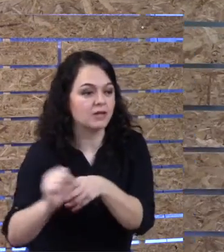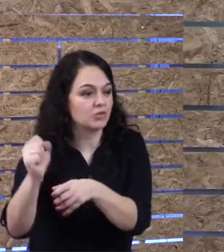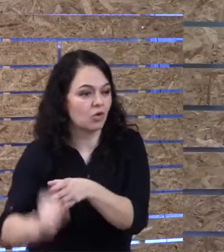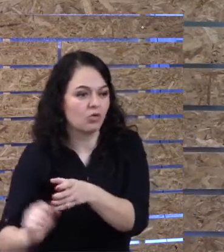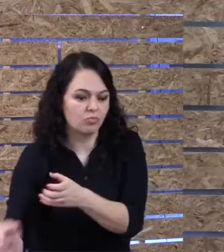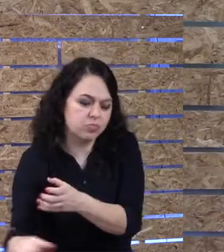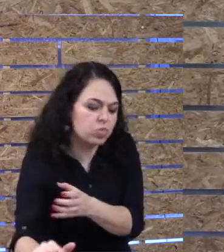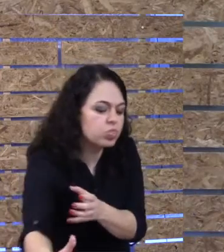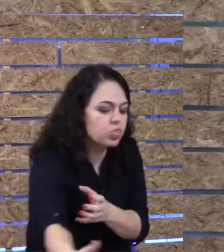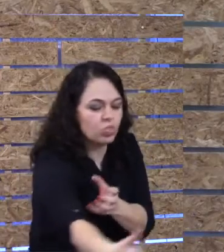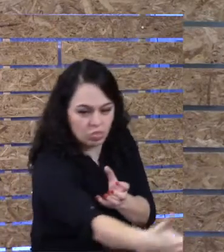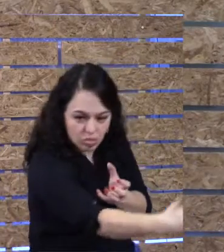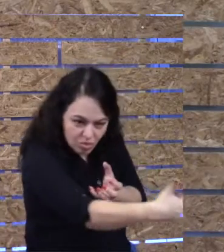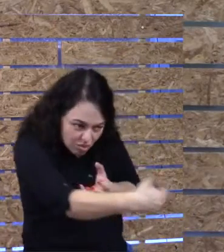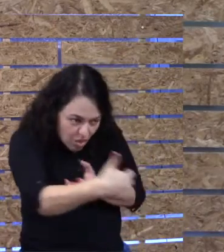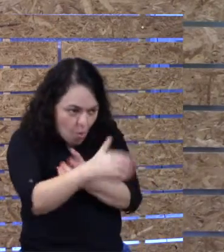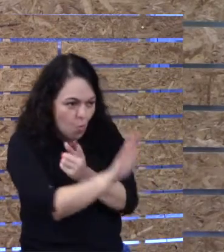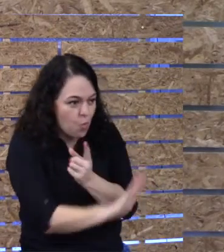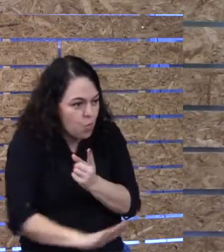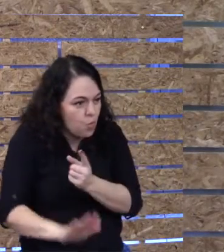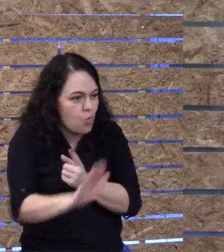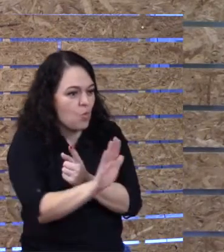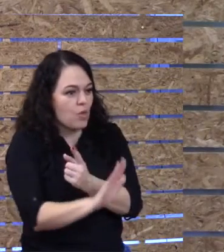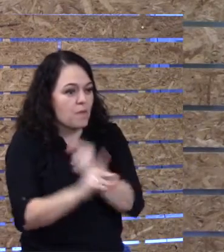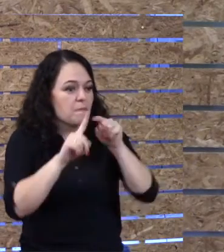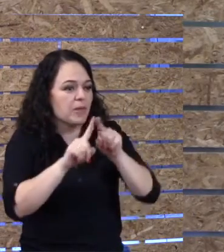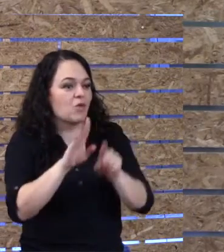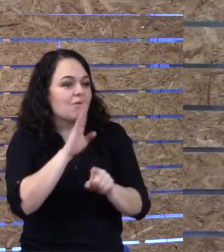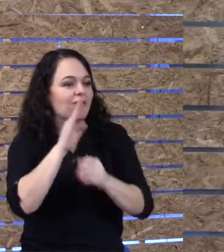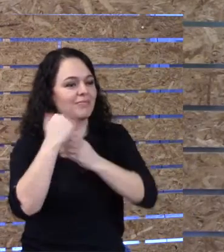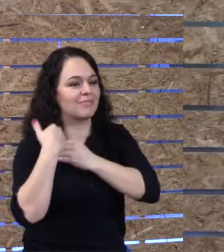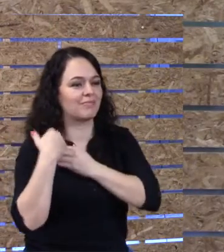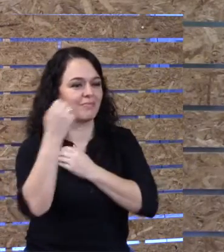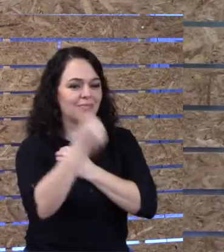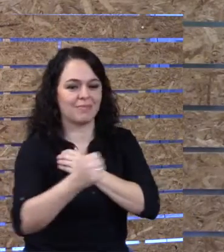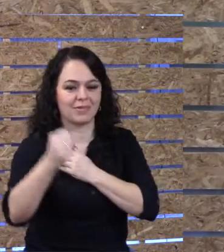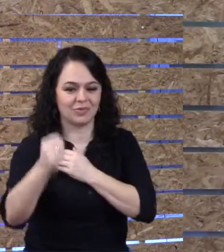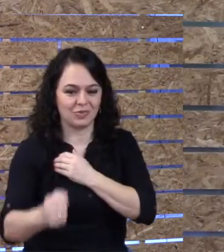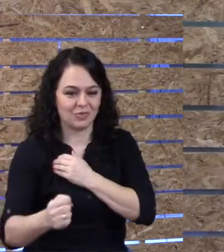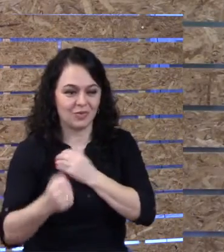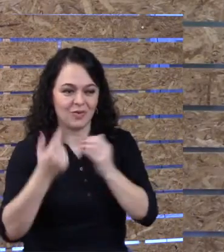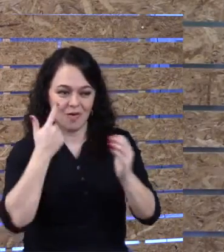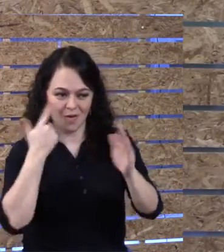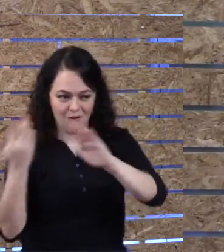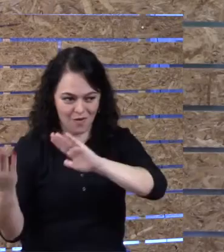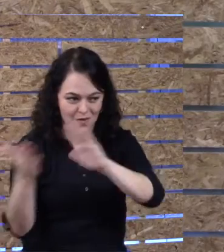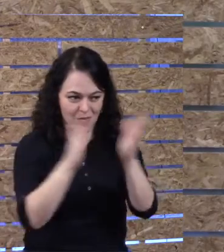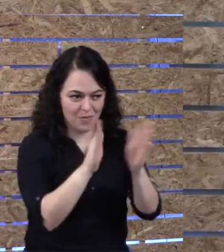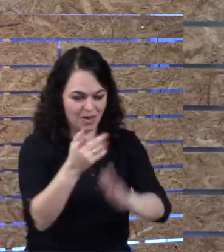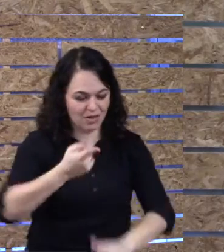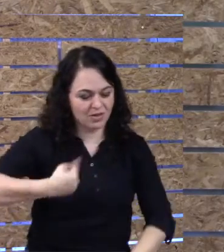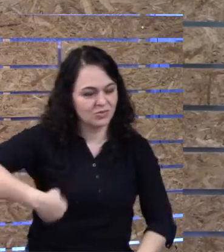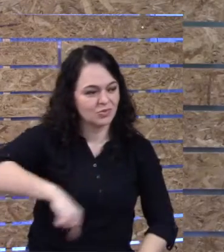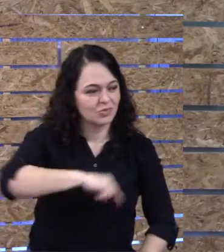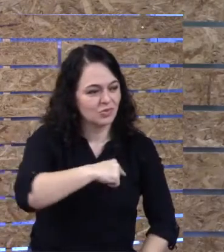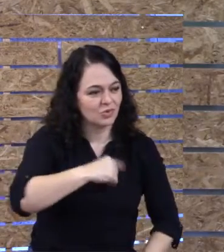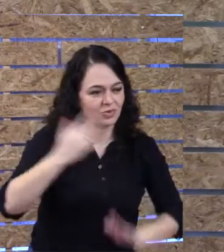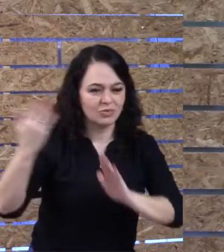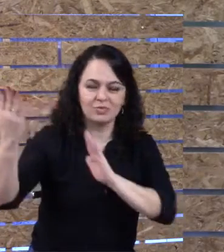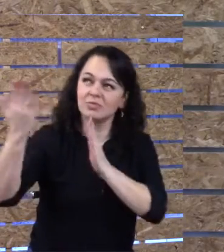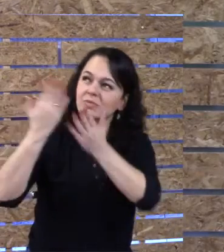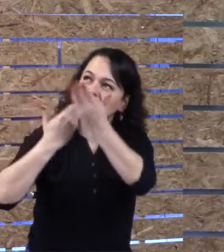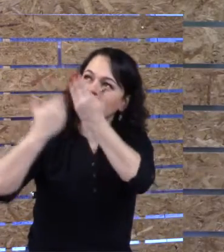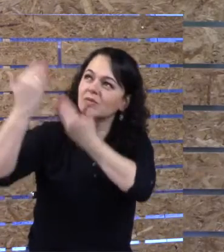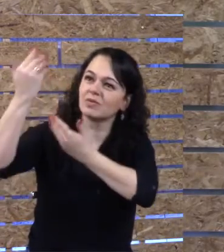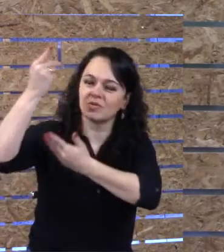amigo y mi hermano, yo tengo que decirle, la forma en la que te relaciones con Él muestra